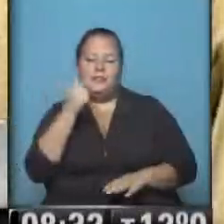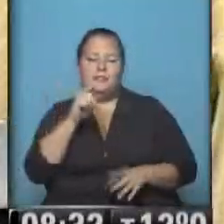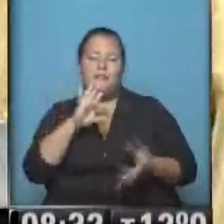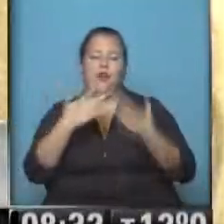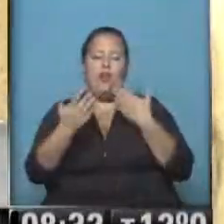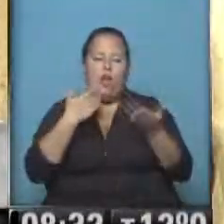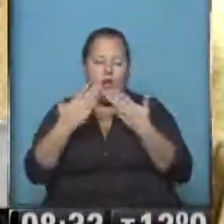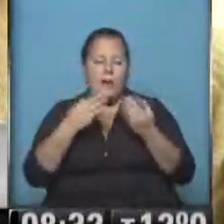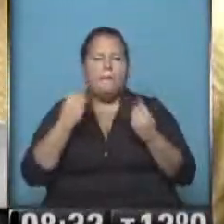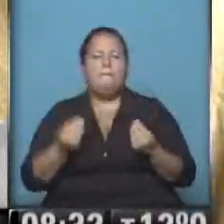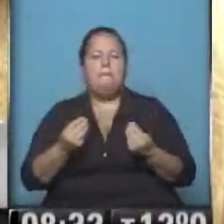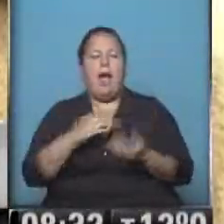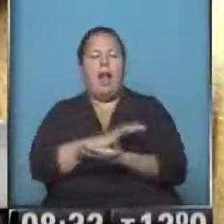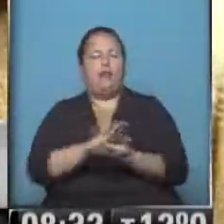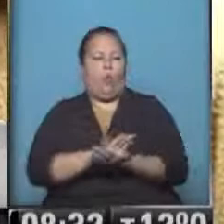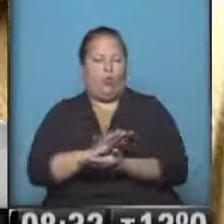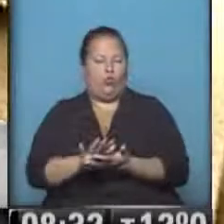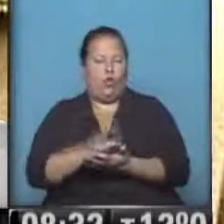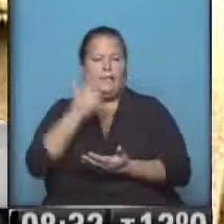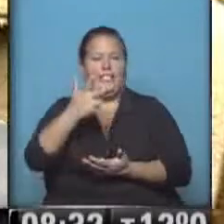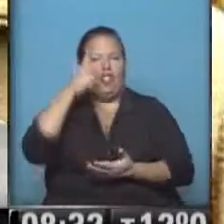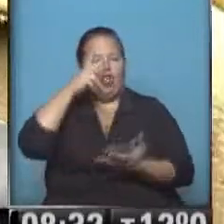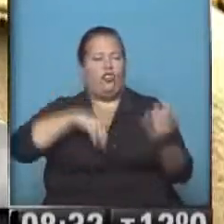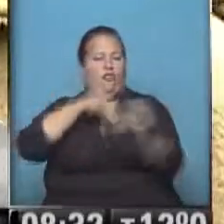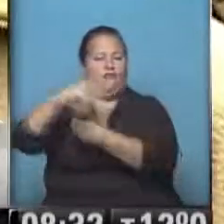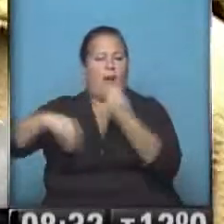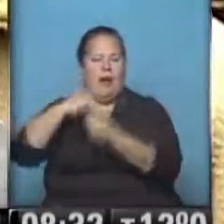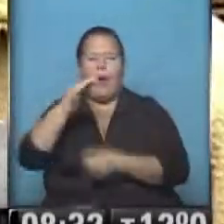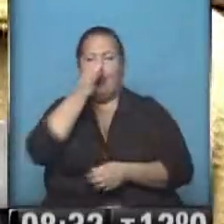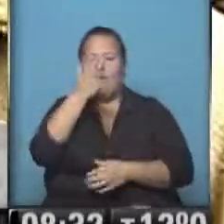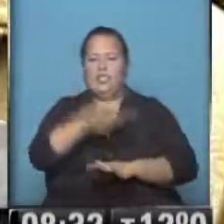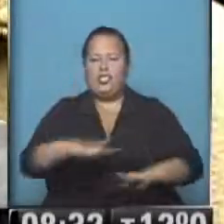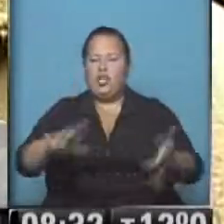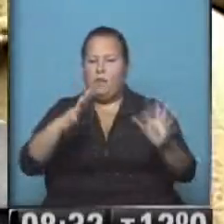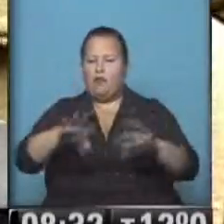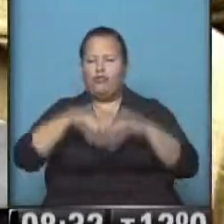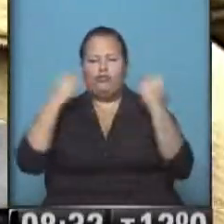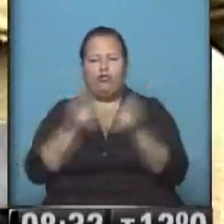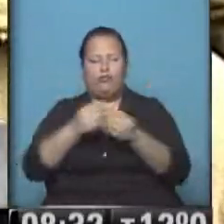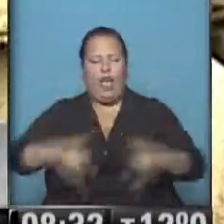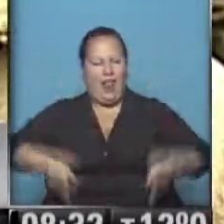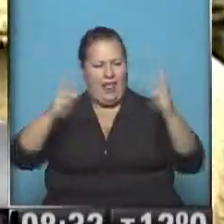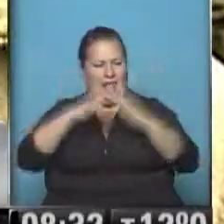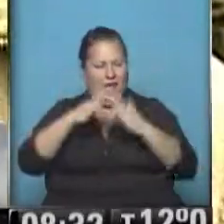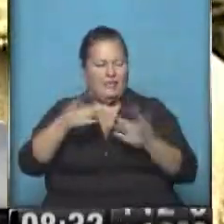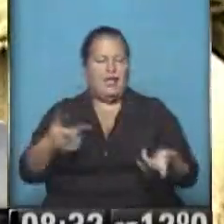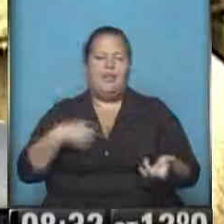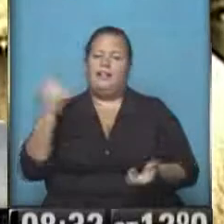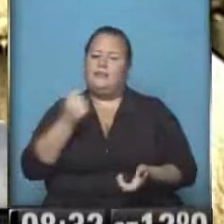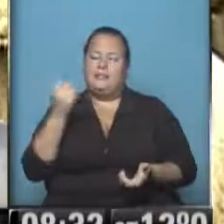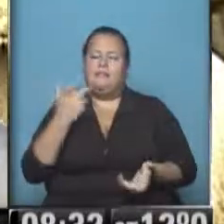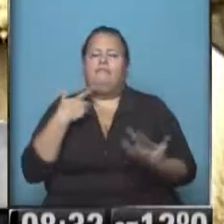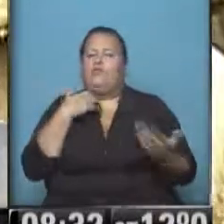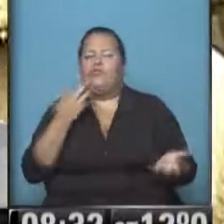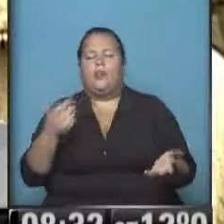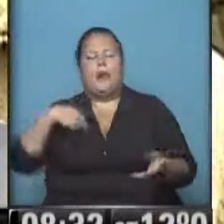un diálogo para dar una solución a 38 familias con 25 chicos aproximadamente en todo el inmueble. Y queremos, no sé,